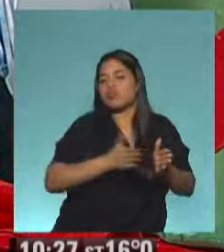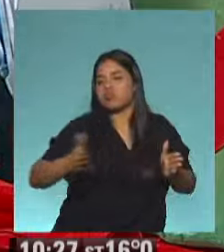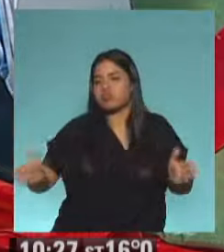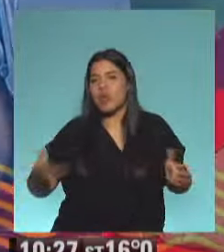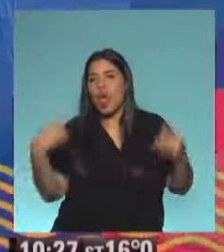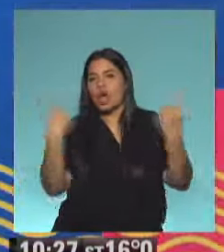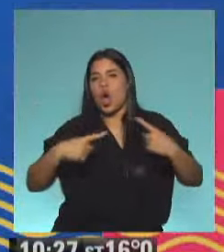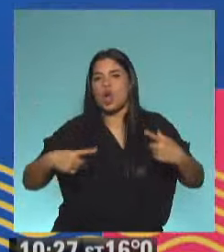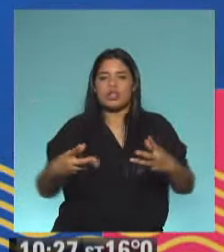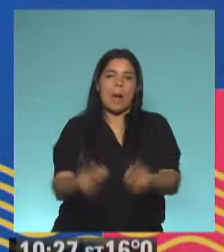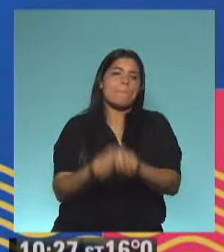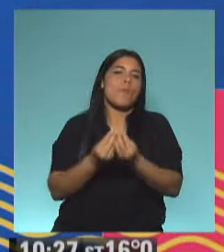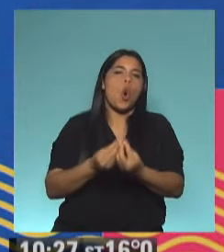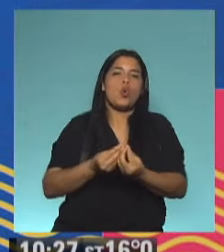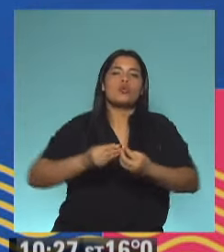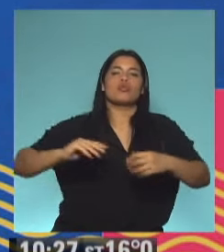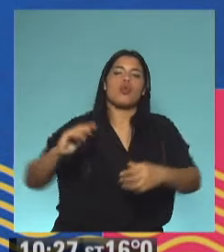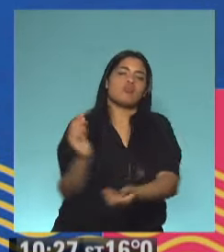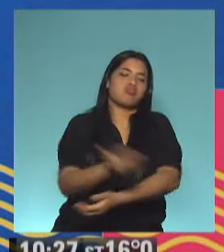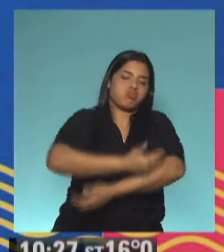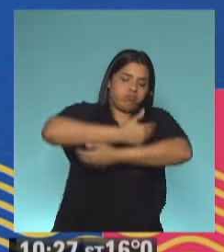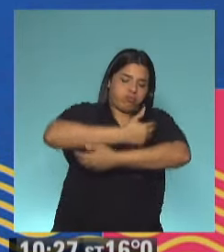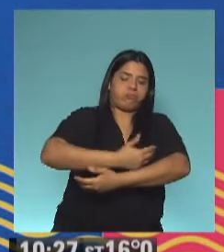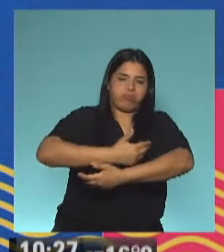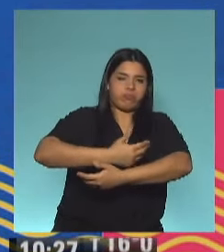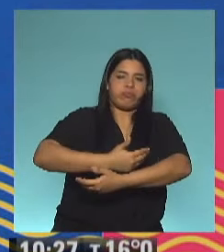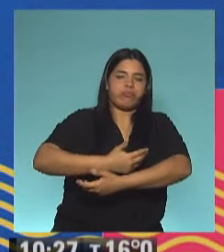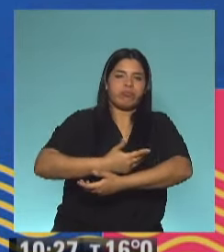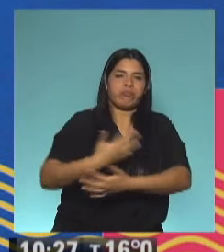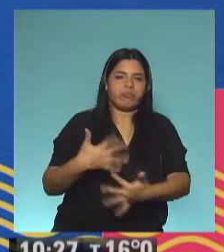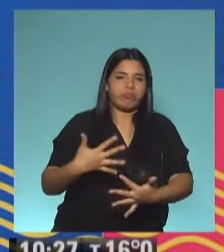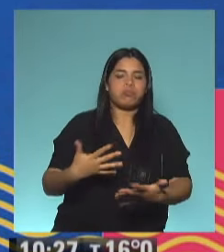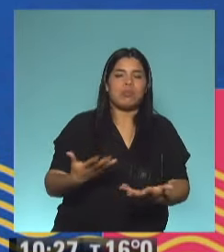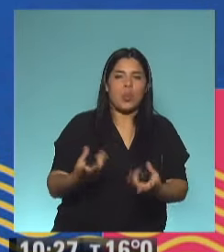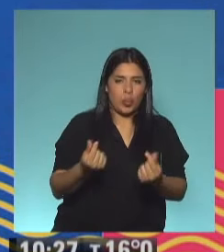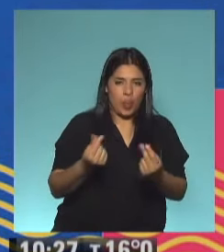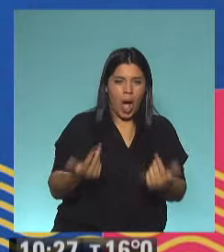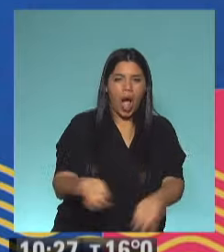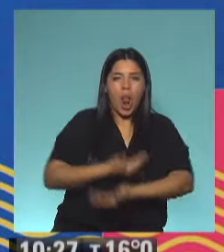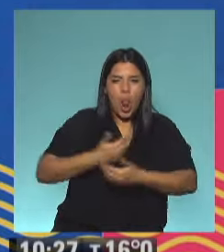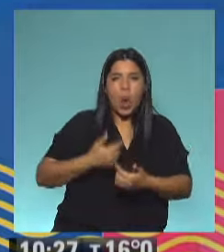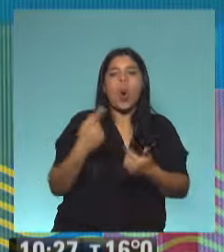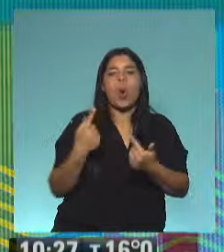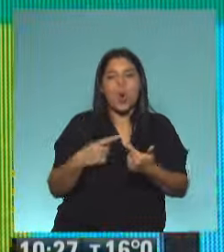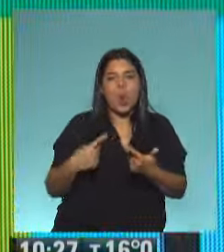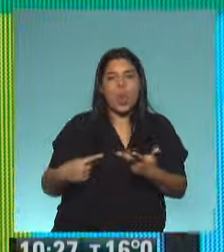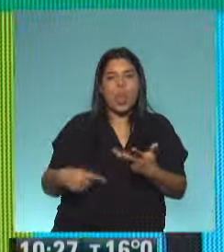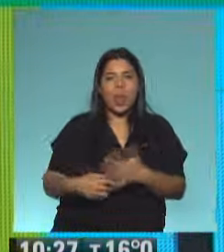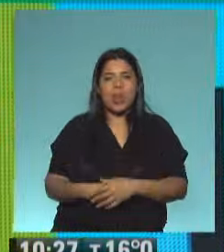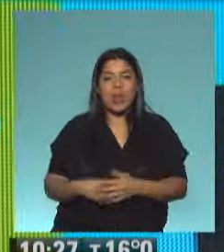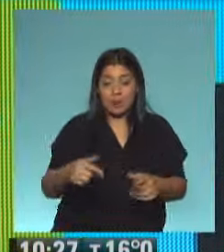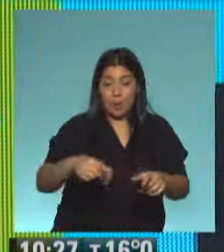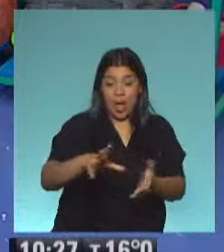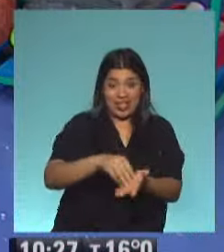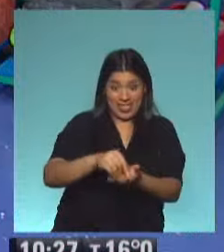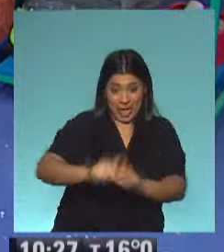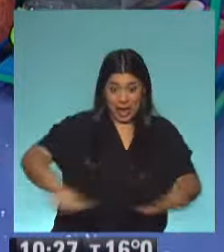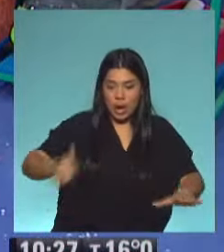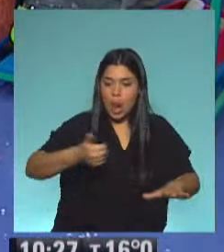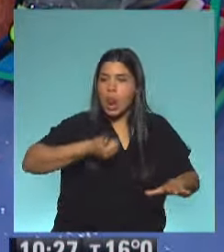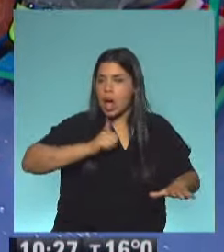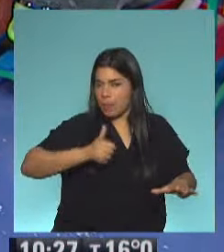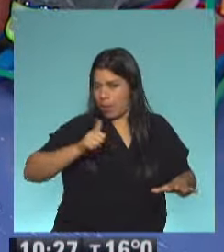Es como una forma de pedir un año de abundancia. Un año de abundancia. Primeras gotas de alcohol se tiran por ahí en la tierra y exacto. Para tener un año de abundancia. ¿Está Vamos bien? Sí,